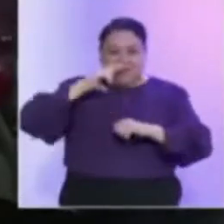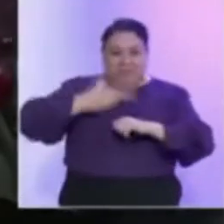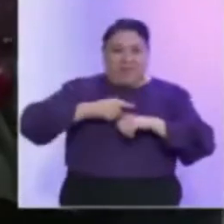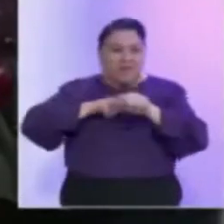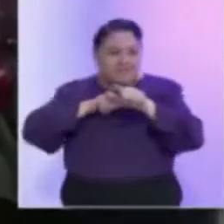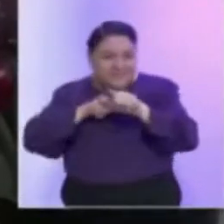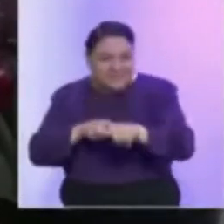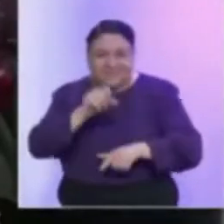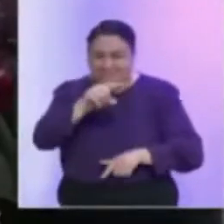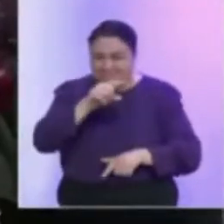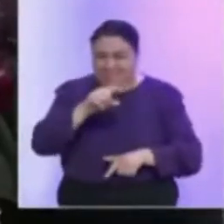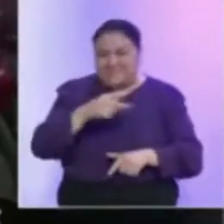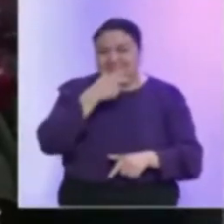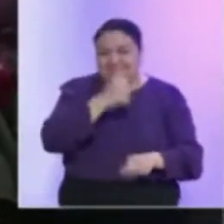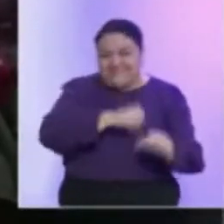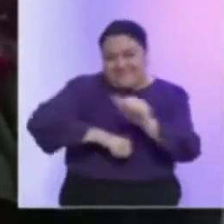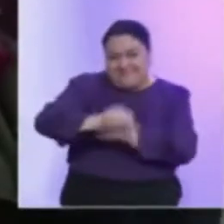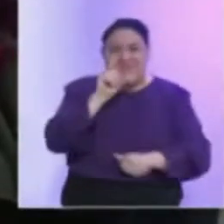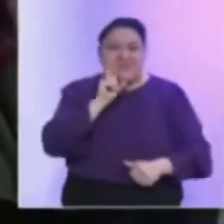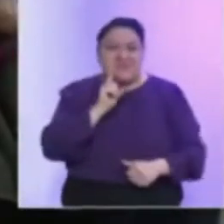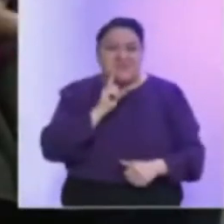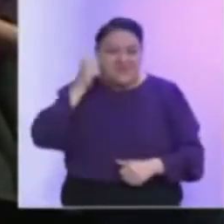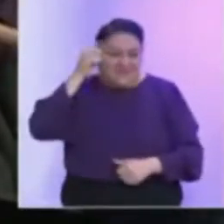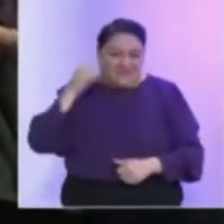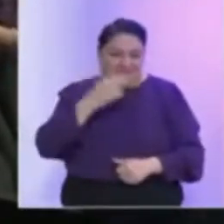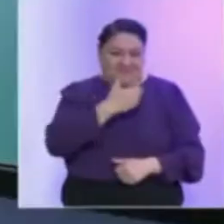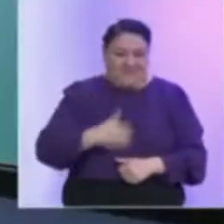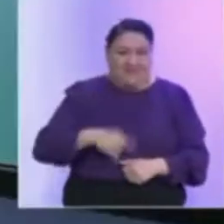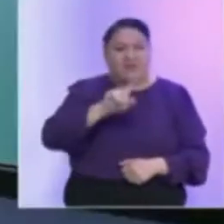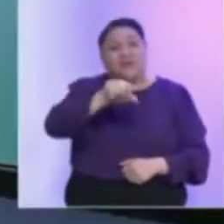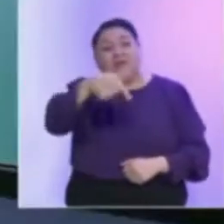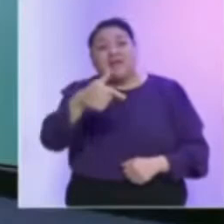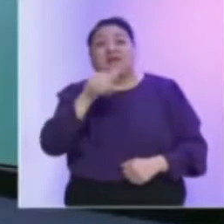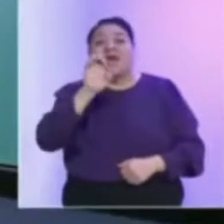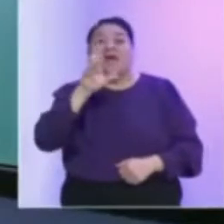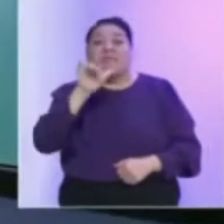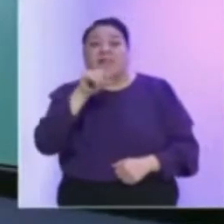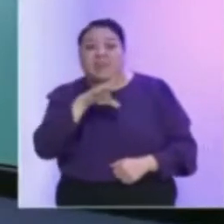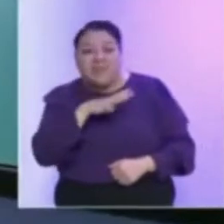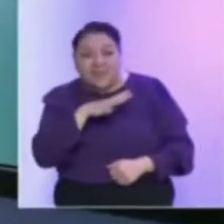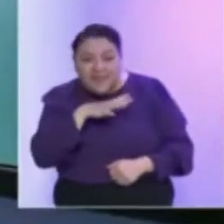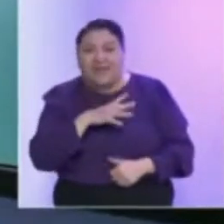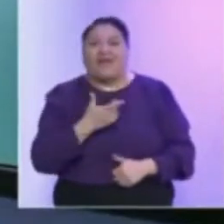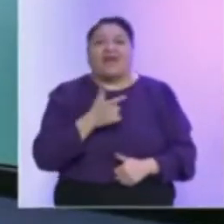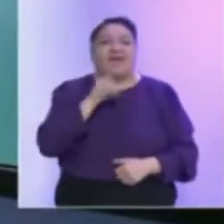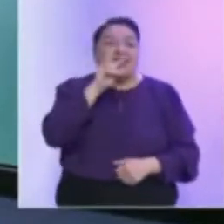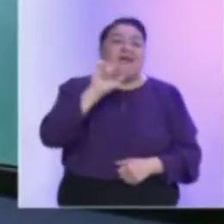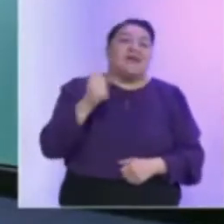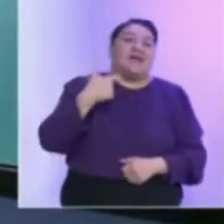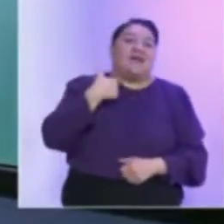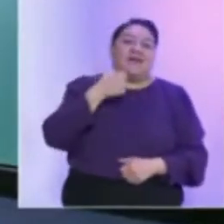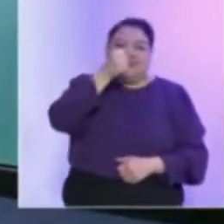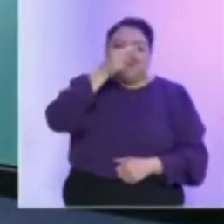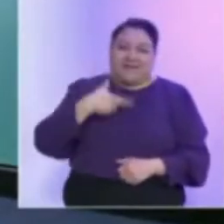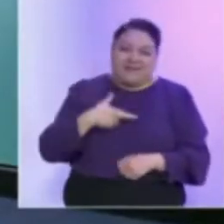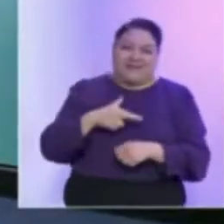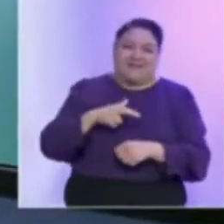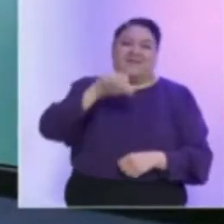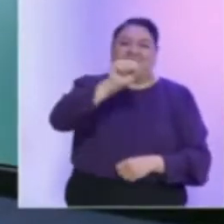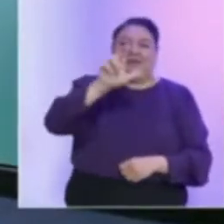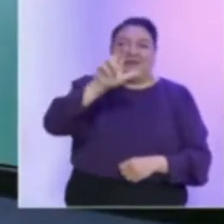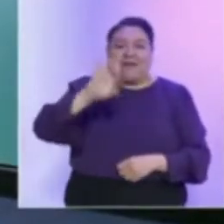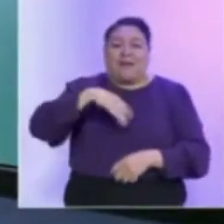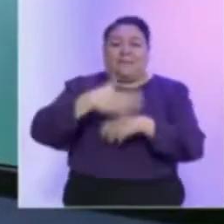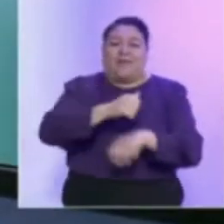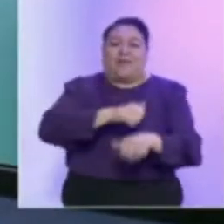encargo durante el gobierno de la doctora Claudia Sheinbaum. Marcelo Ebrard, lo estamos viendo ahí, exsecretario de Relaciones Exteriores y